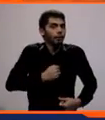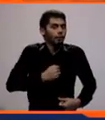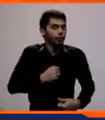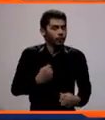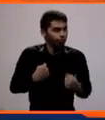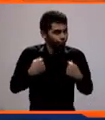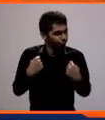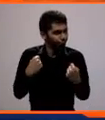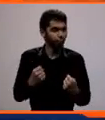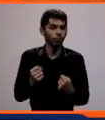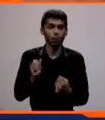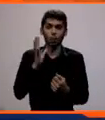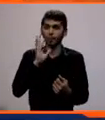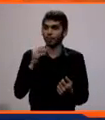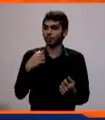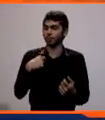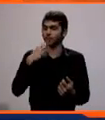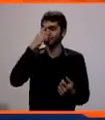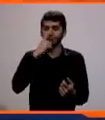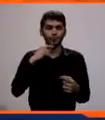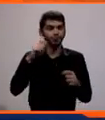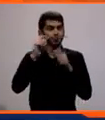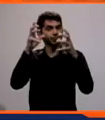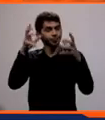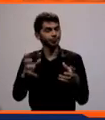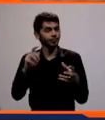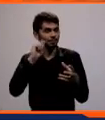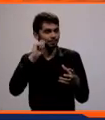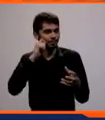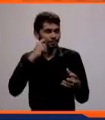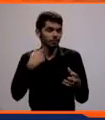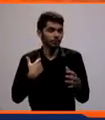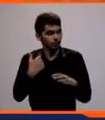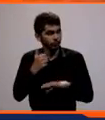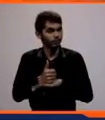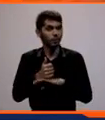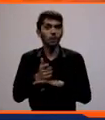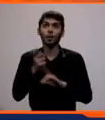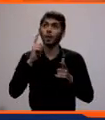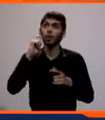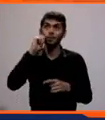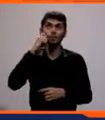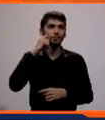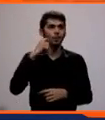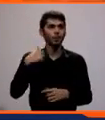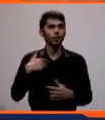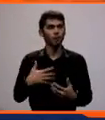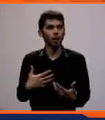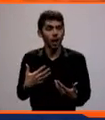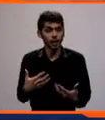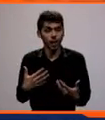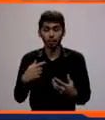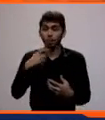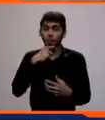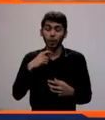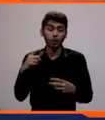bueno, obviamente que es un gran reconocimiento, no me lo quería perder, quería estar acá, así que disfrutando de este día, estoy realmente un poco cansada porque ven, llegué hoy